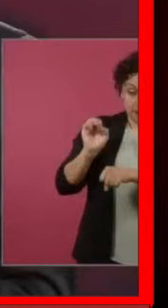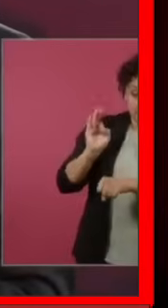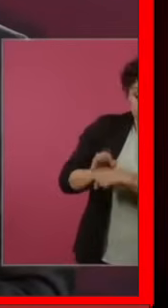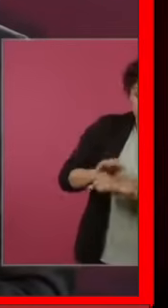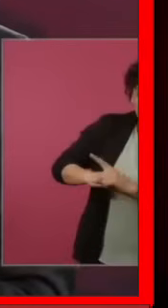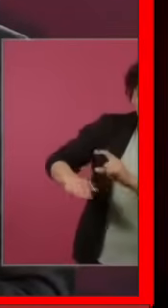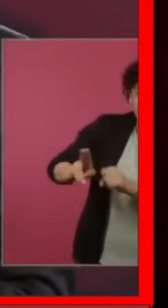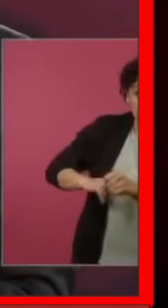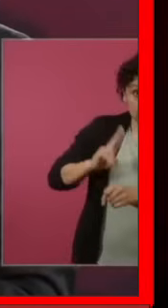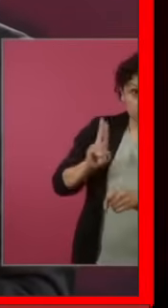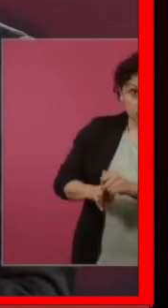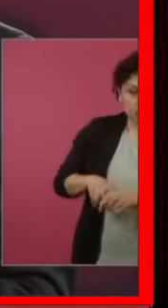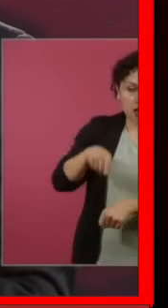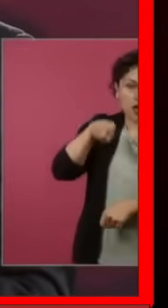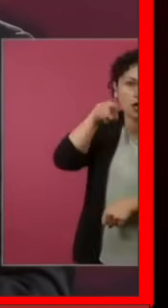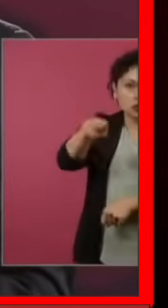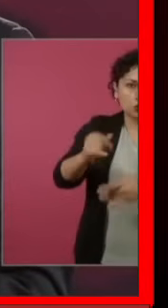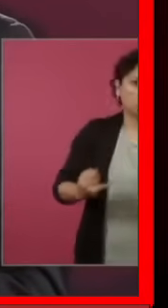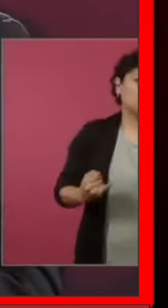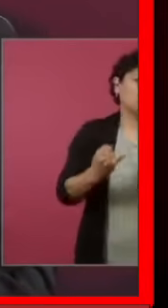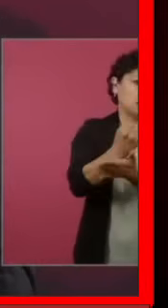Ambiente.